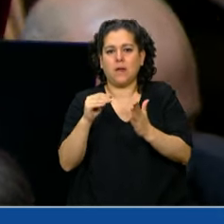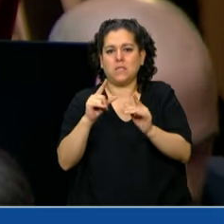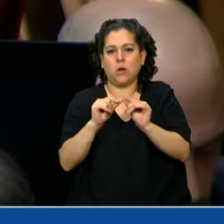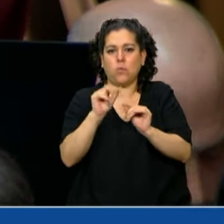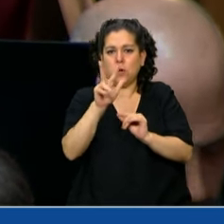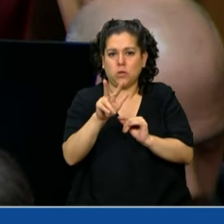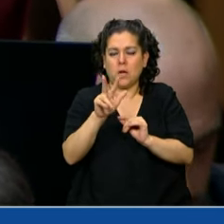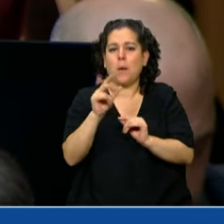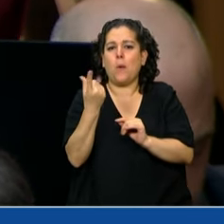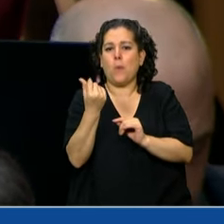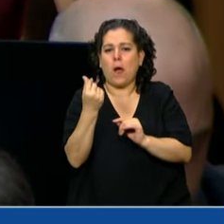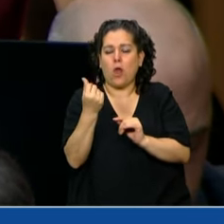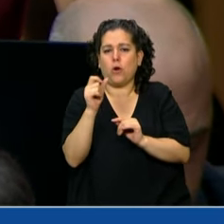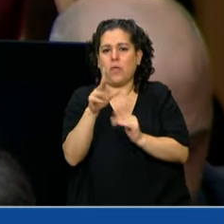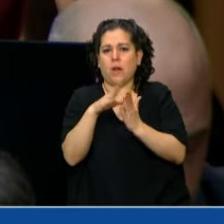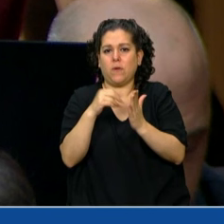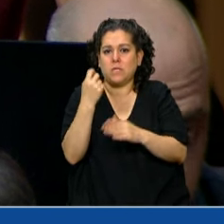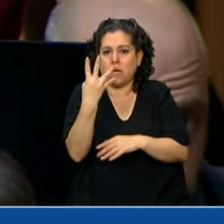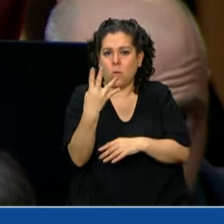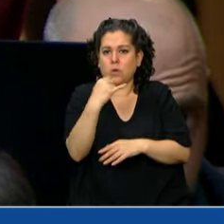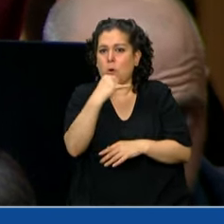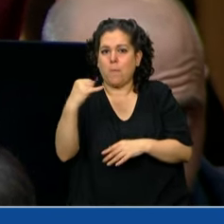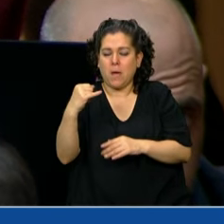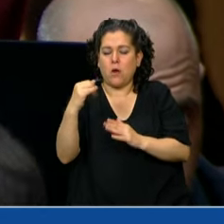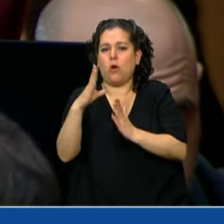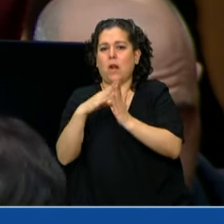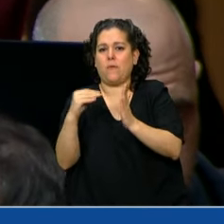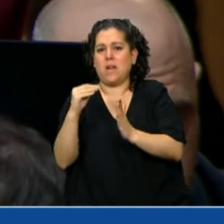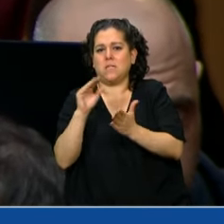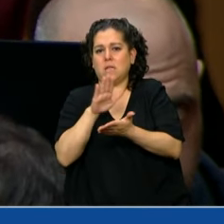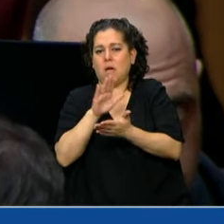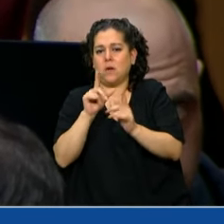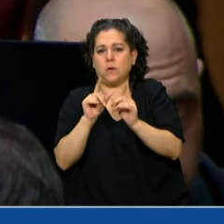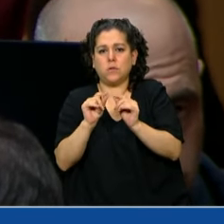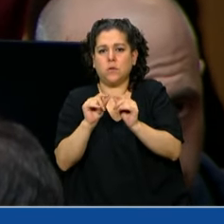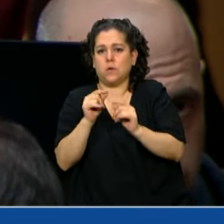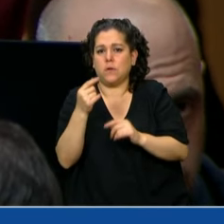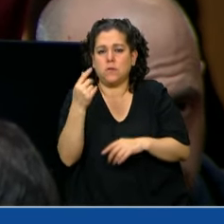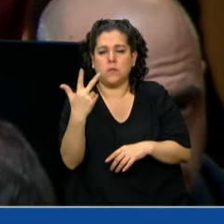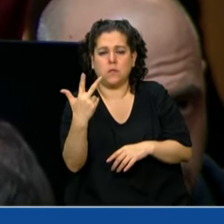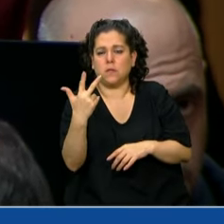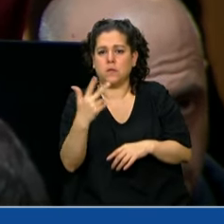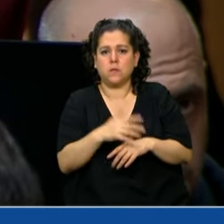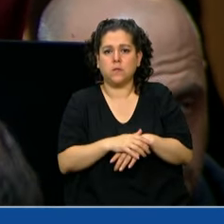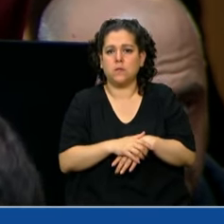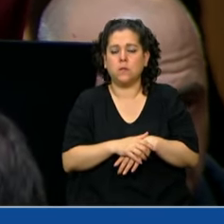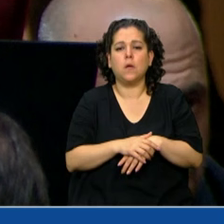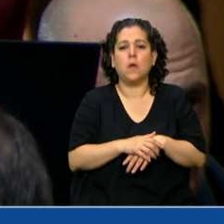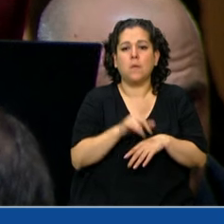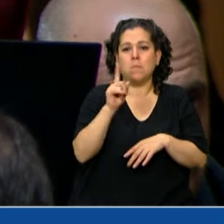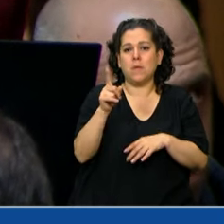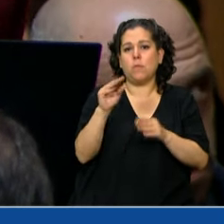de referencia 4 menos valor de referencia 3 así quedaría establecido porque lo que encontró la